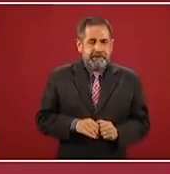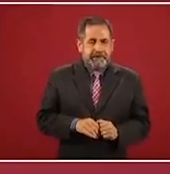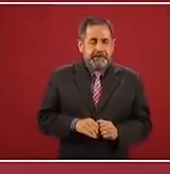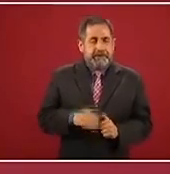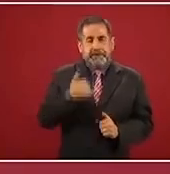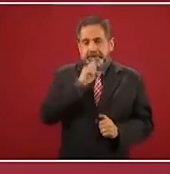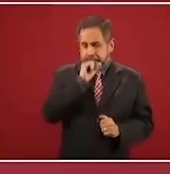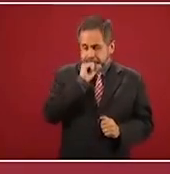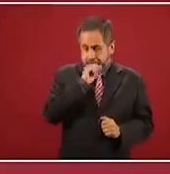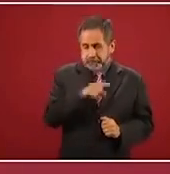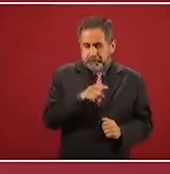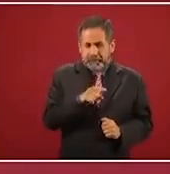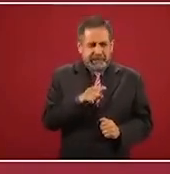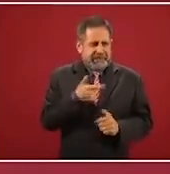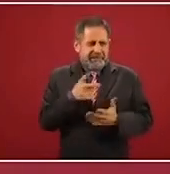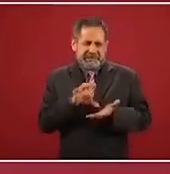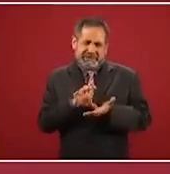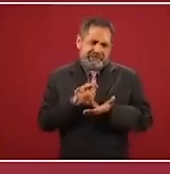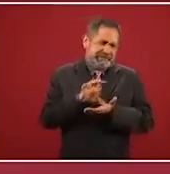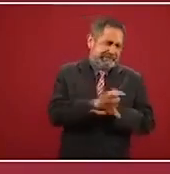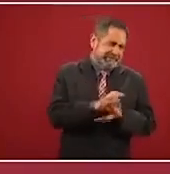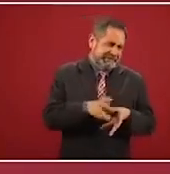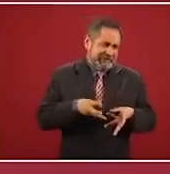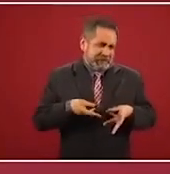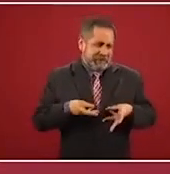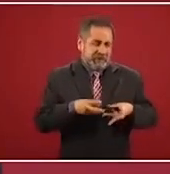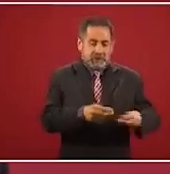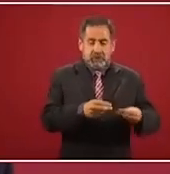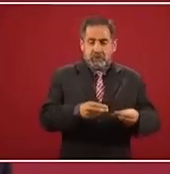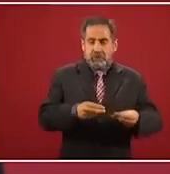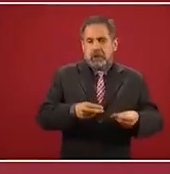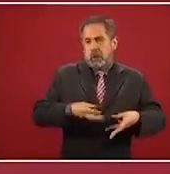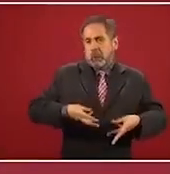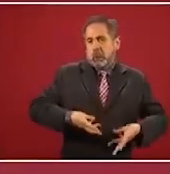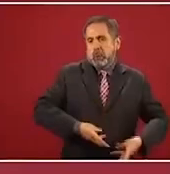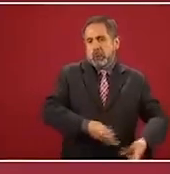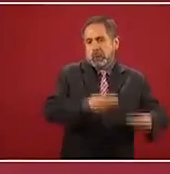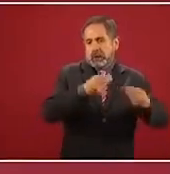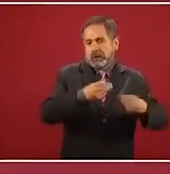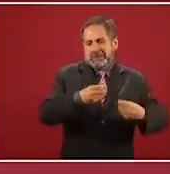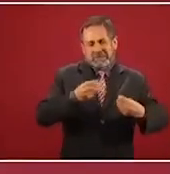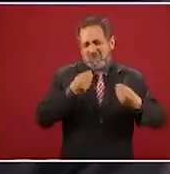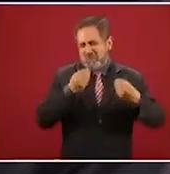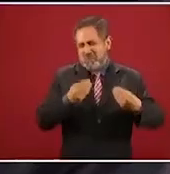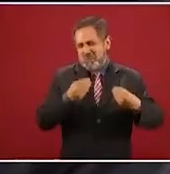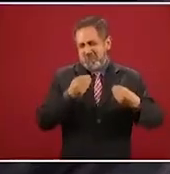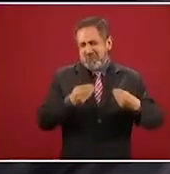y se invirtió muchísimo, mejor dicho, se gastó en